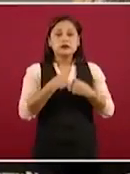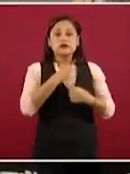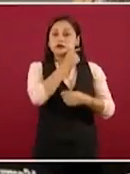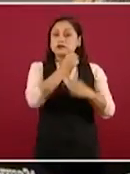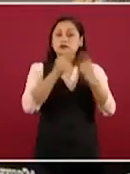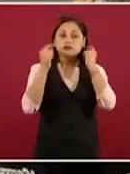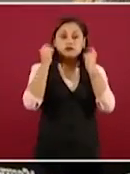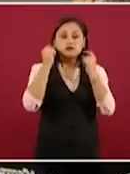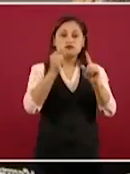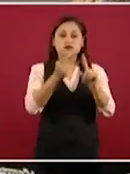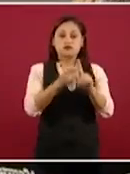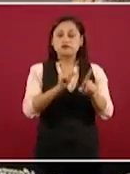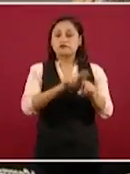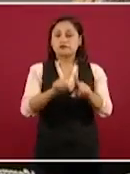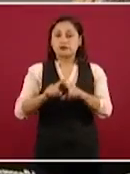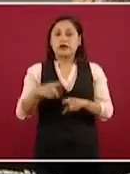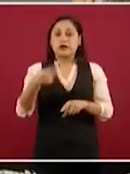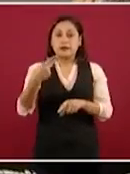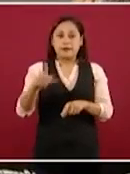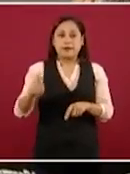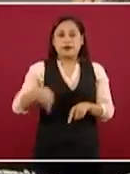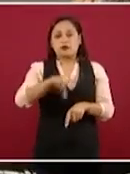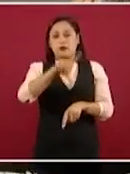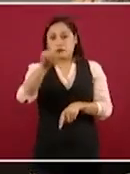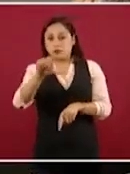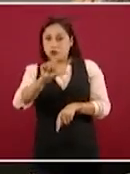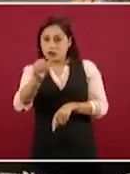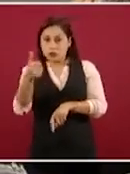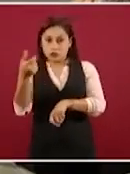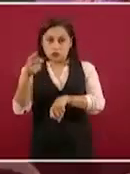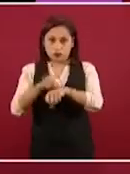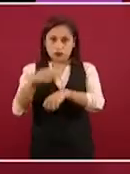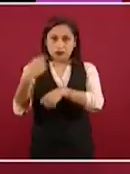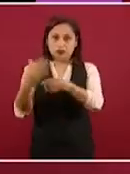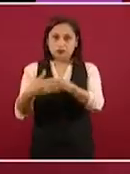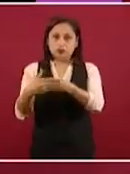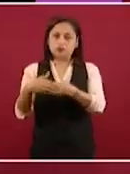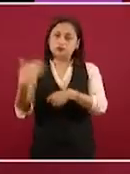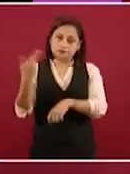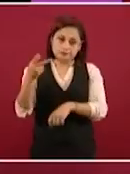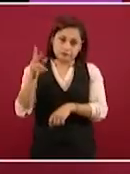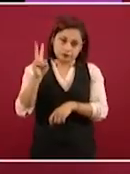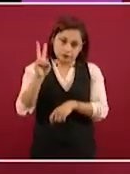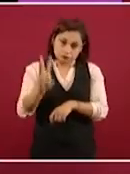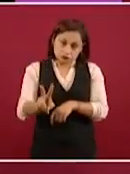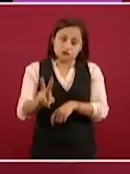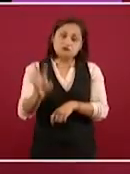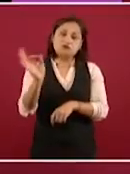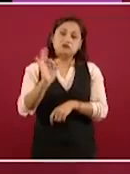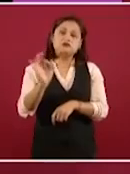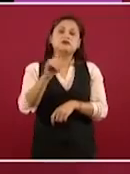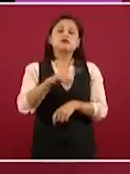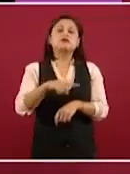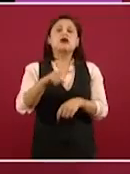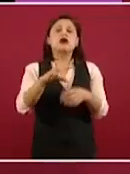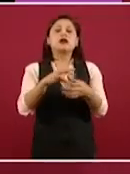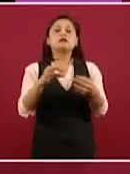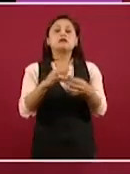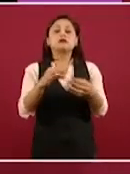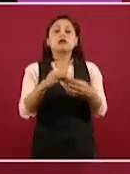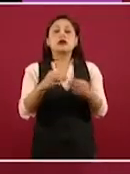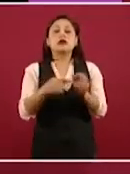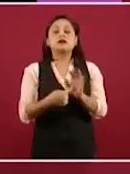días vamos allá a anunciar los otros bienes, como son estos vehículos de lujo que ya comentó el señor